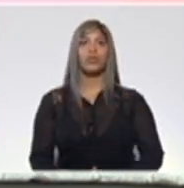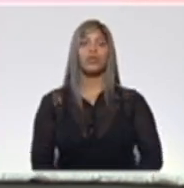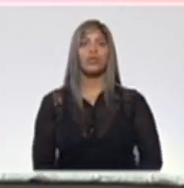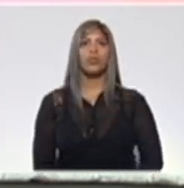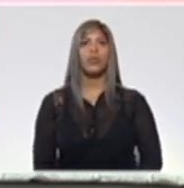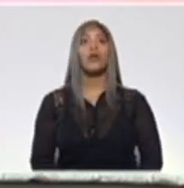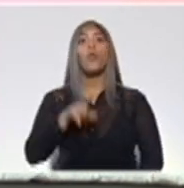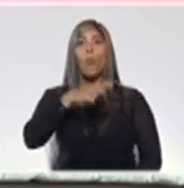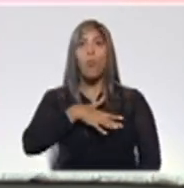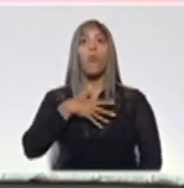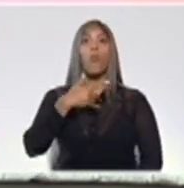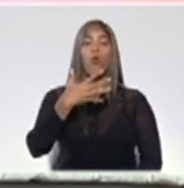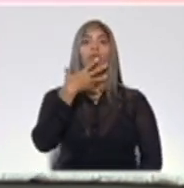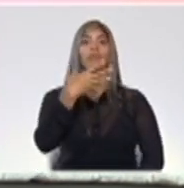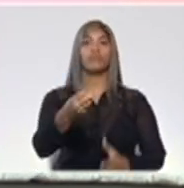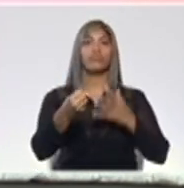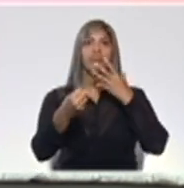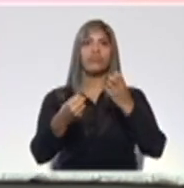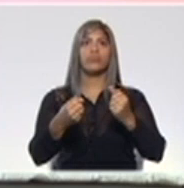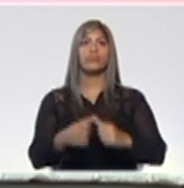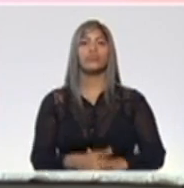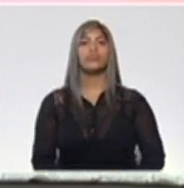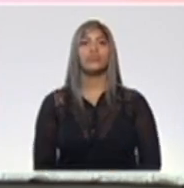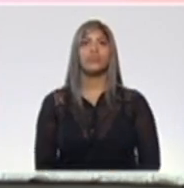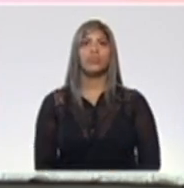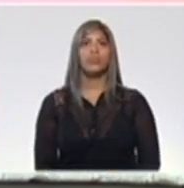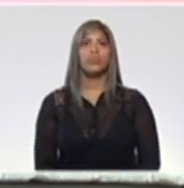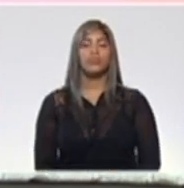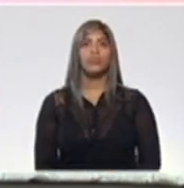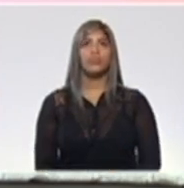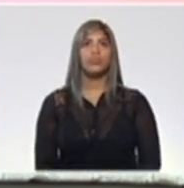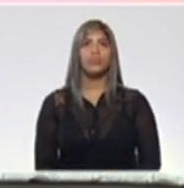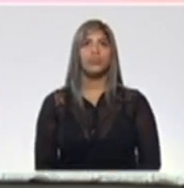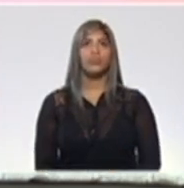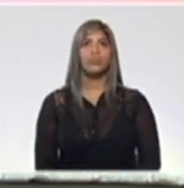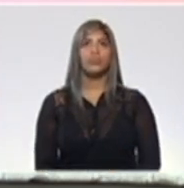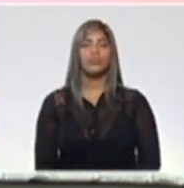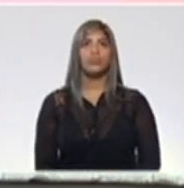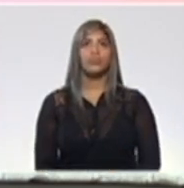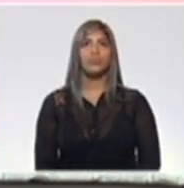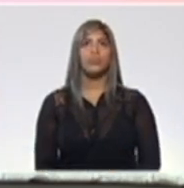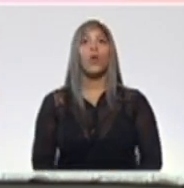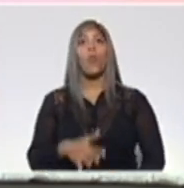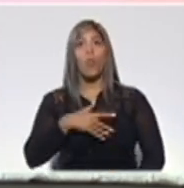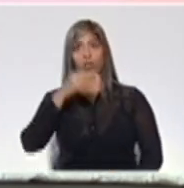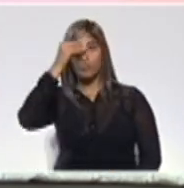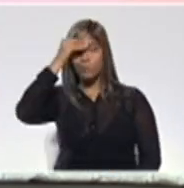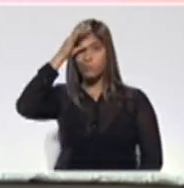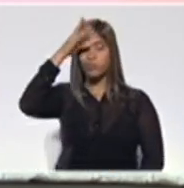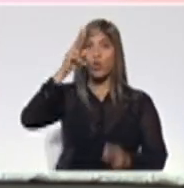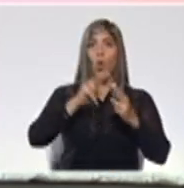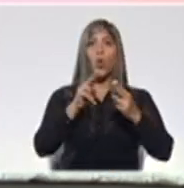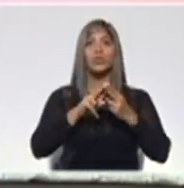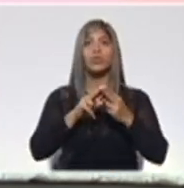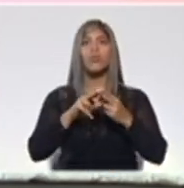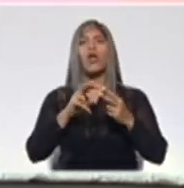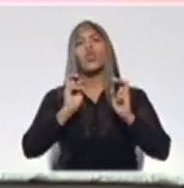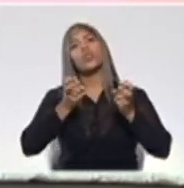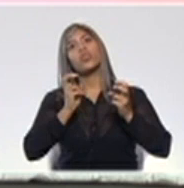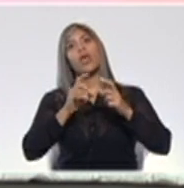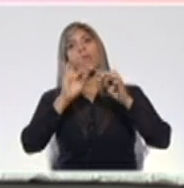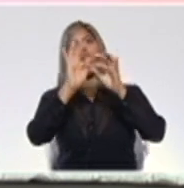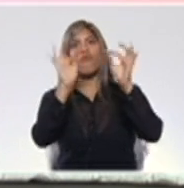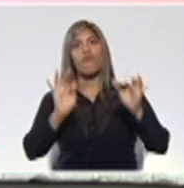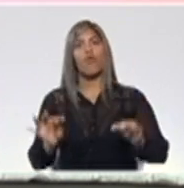sirva para que ustedes puedan, en cierta manera, aumentar ese conocimiento con relación a las figuras